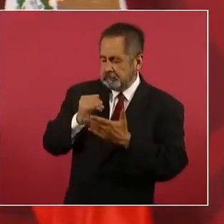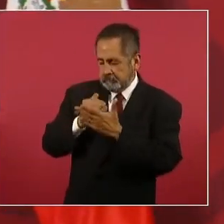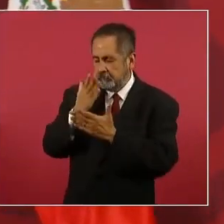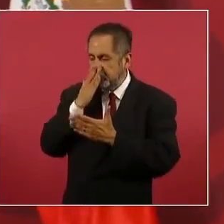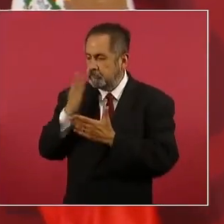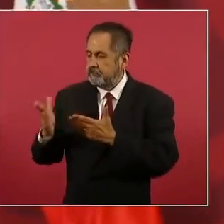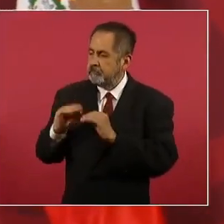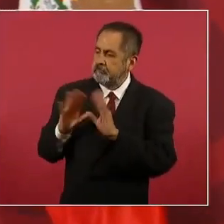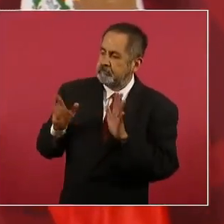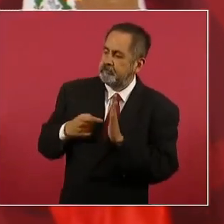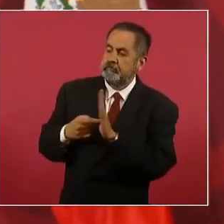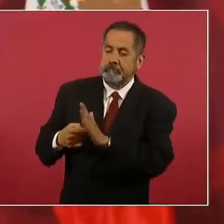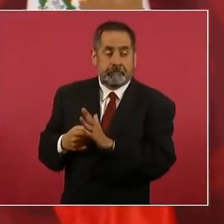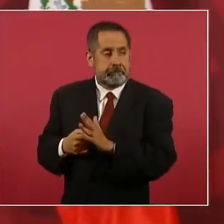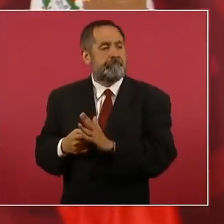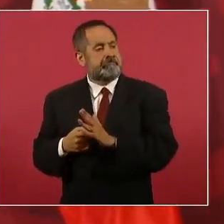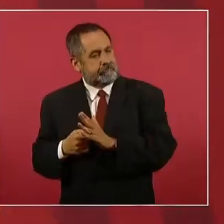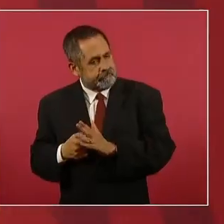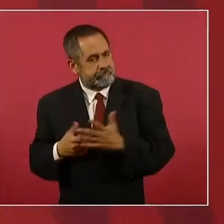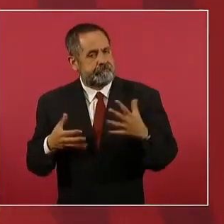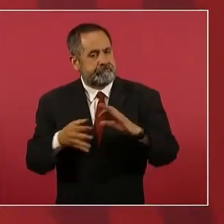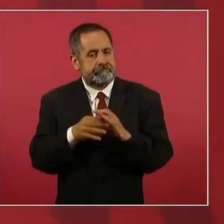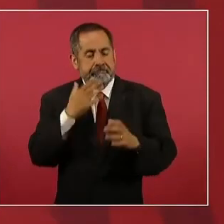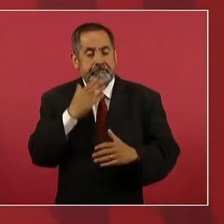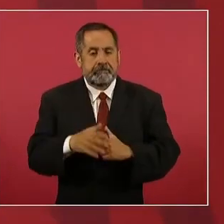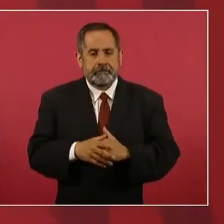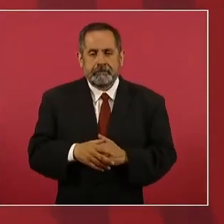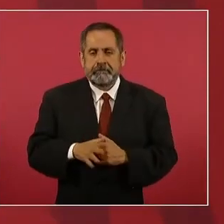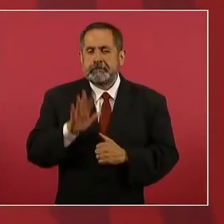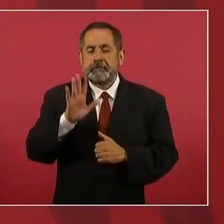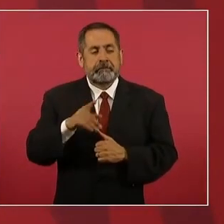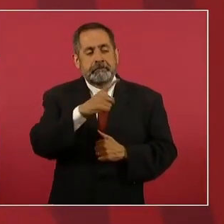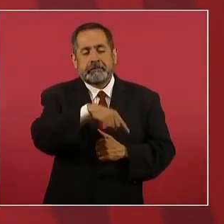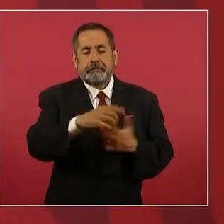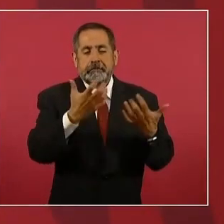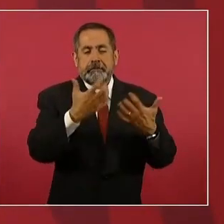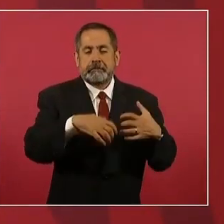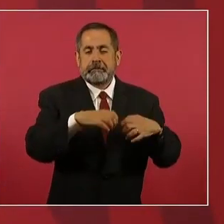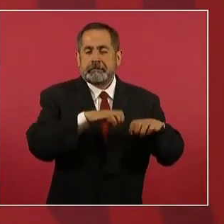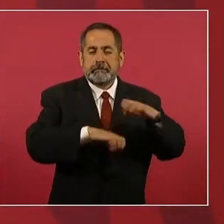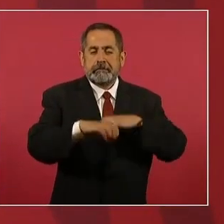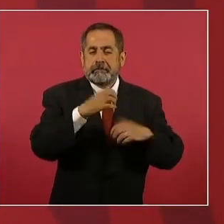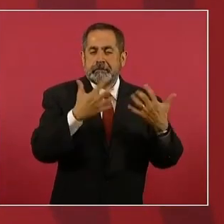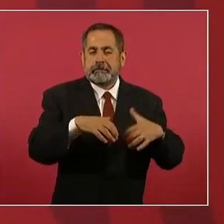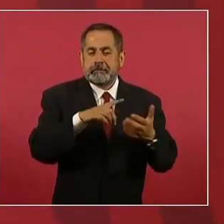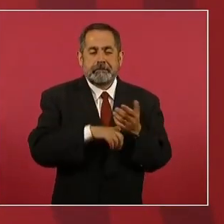esa decisión. Parece ser que es una empresa